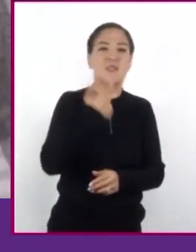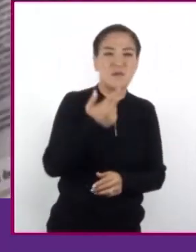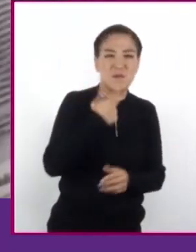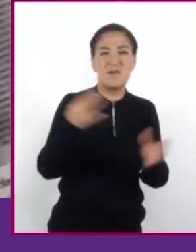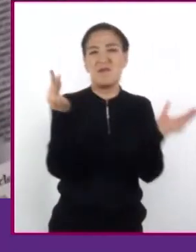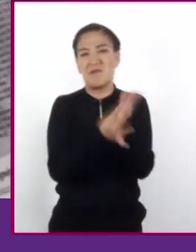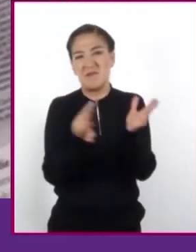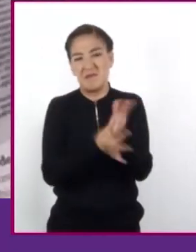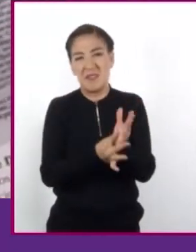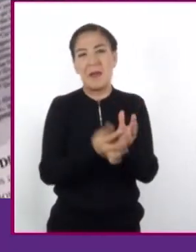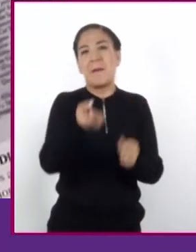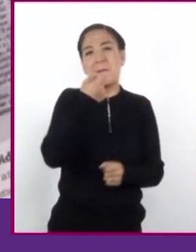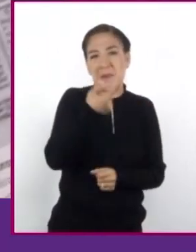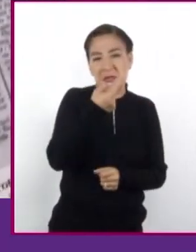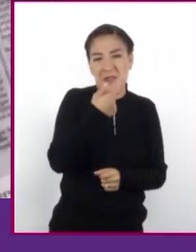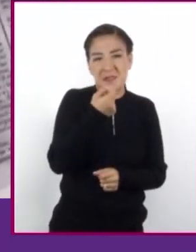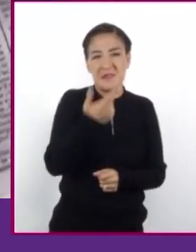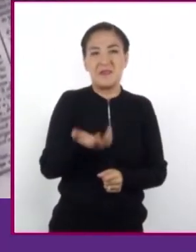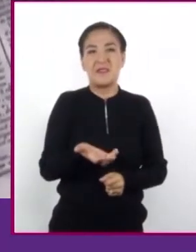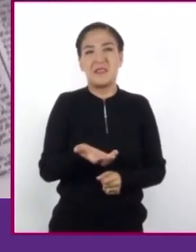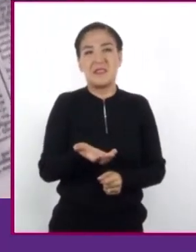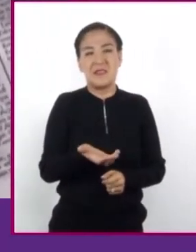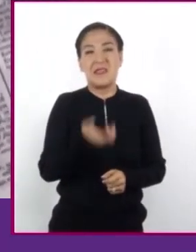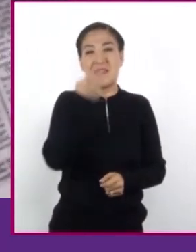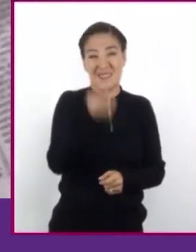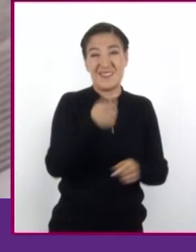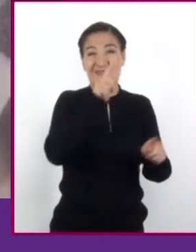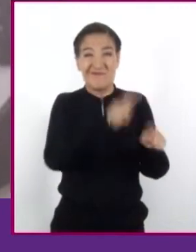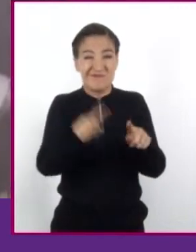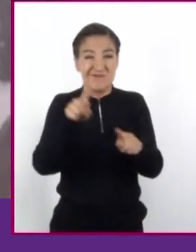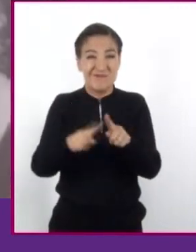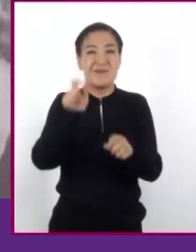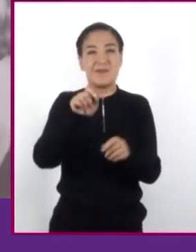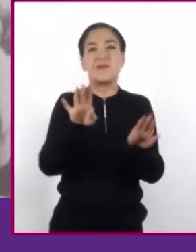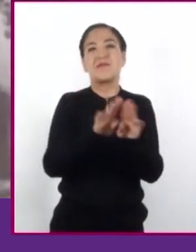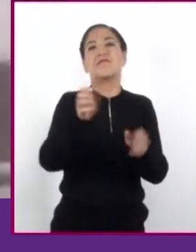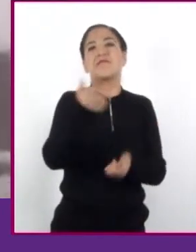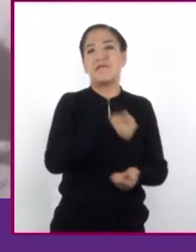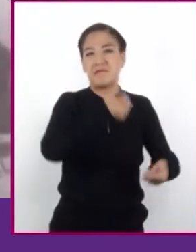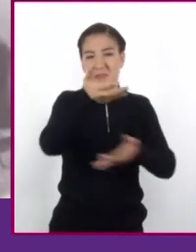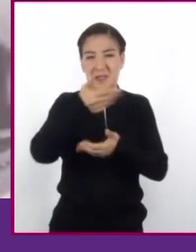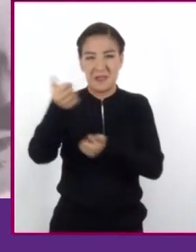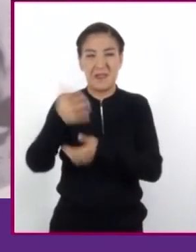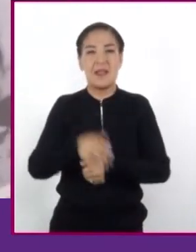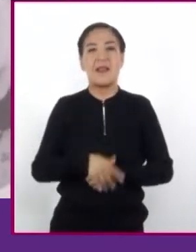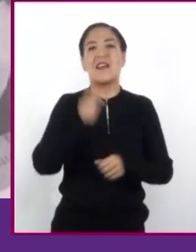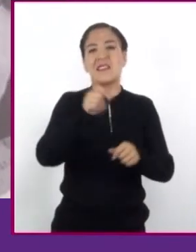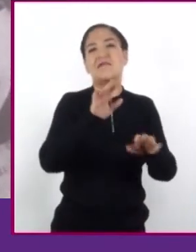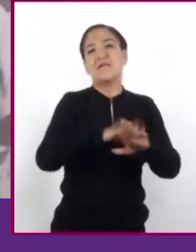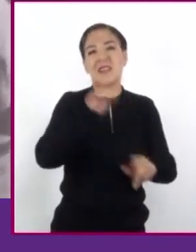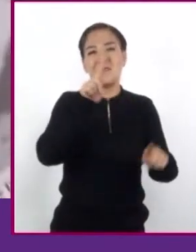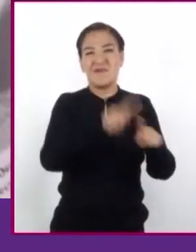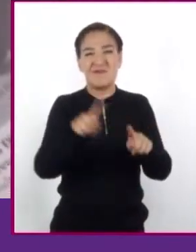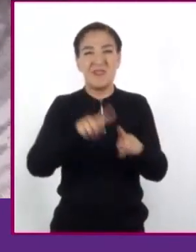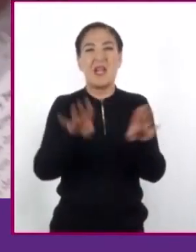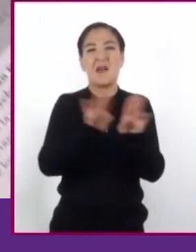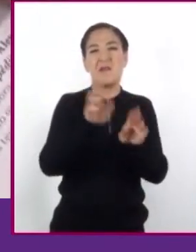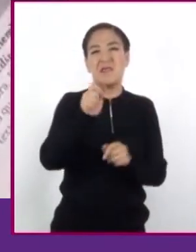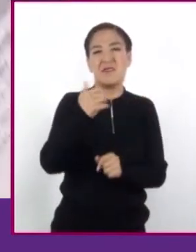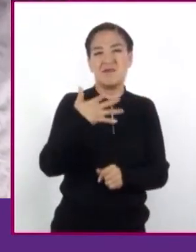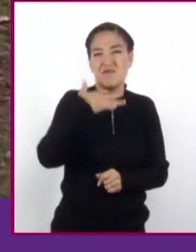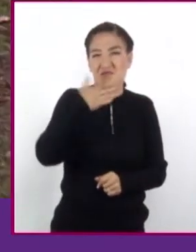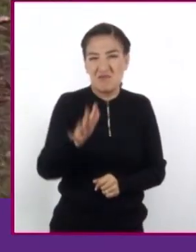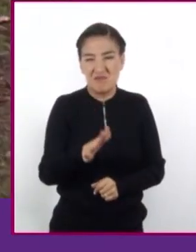fierro, medicinas, y entre tantas mercancías, libros. Hubo una serie de artimañas, por